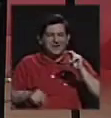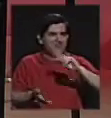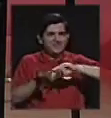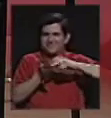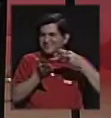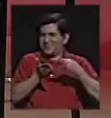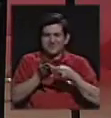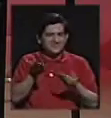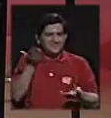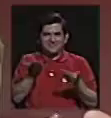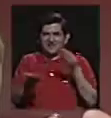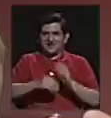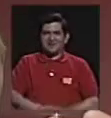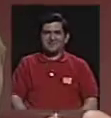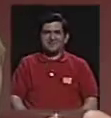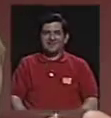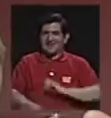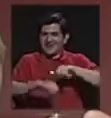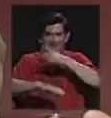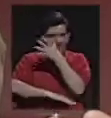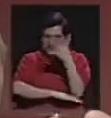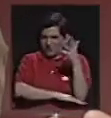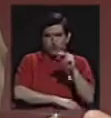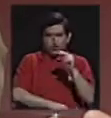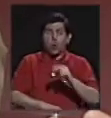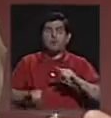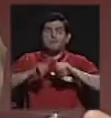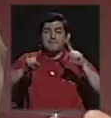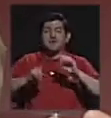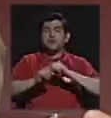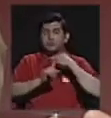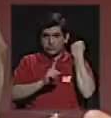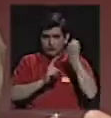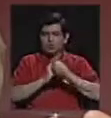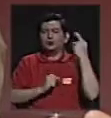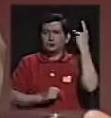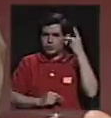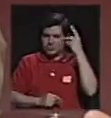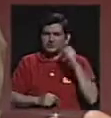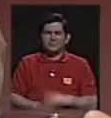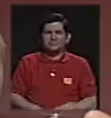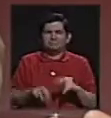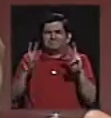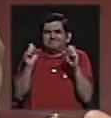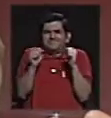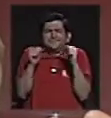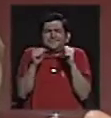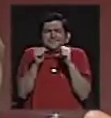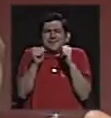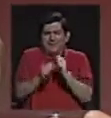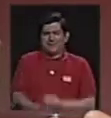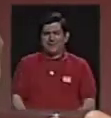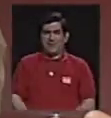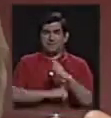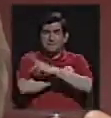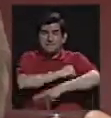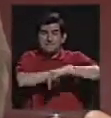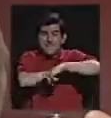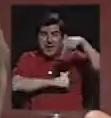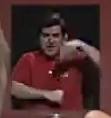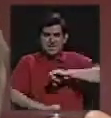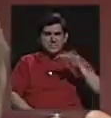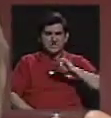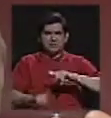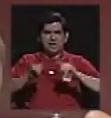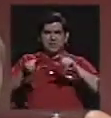clima, al clima natural, el clima político está frío. En un país que, al igual que en